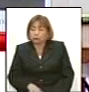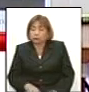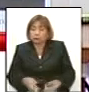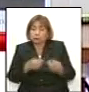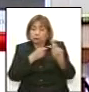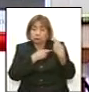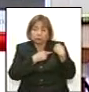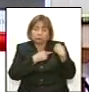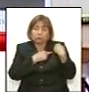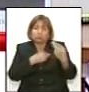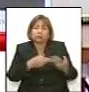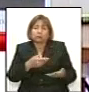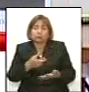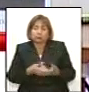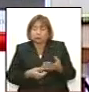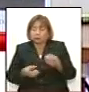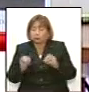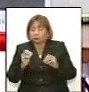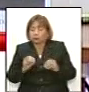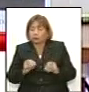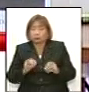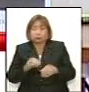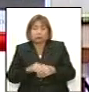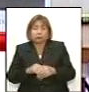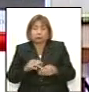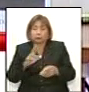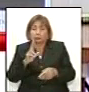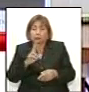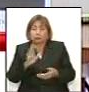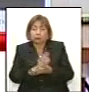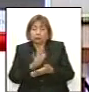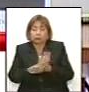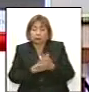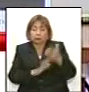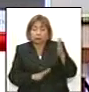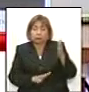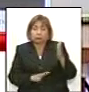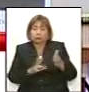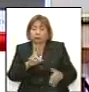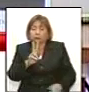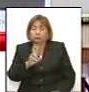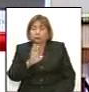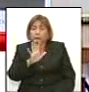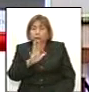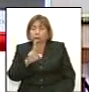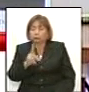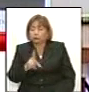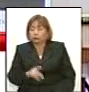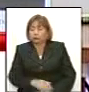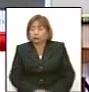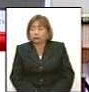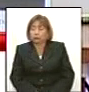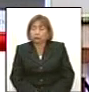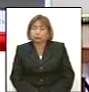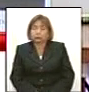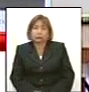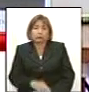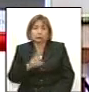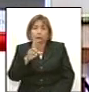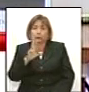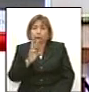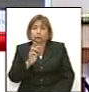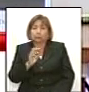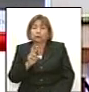encargada, ¿no? Considero que mediante la resolución número 251 de 2018 del MC, de fecha 26 de